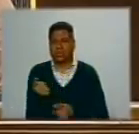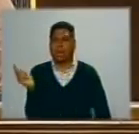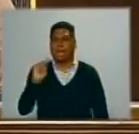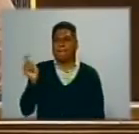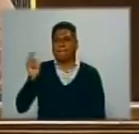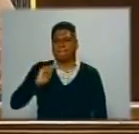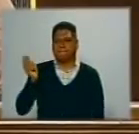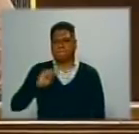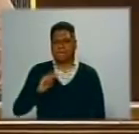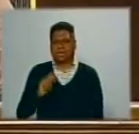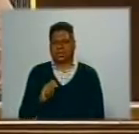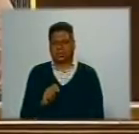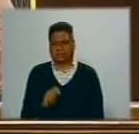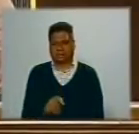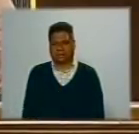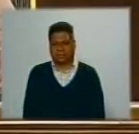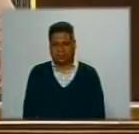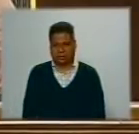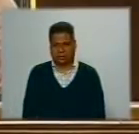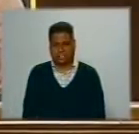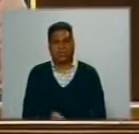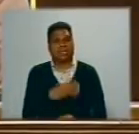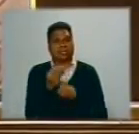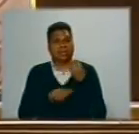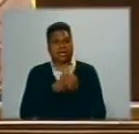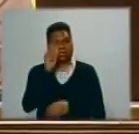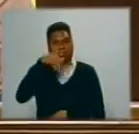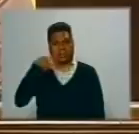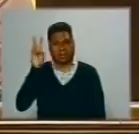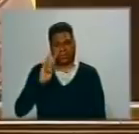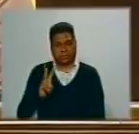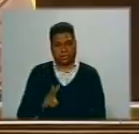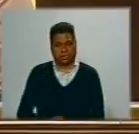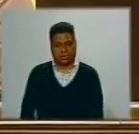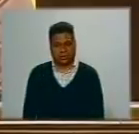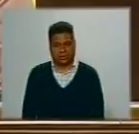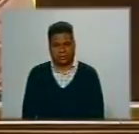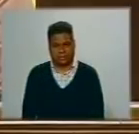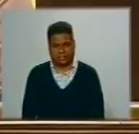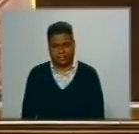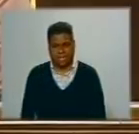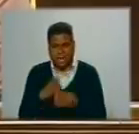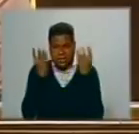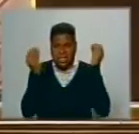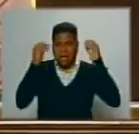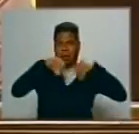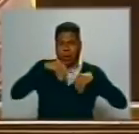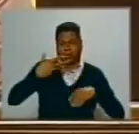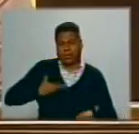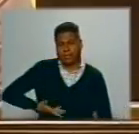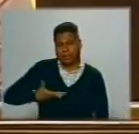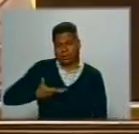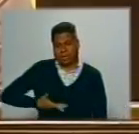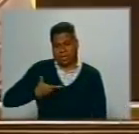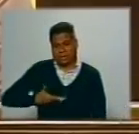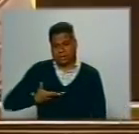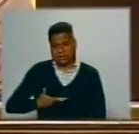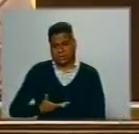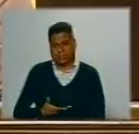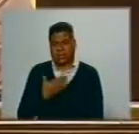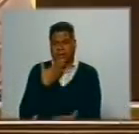había venido desarrollando por nuestra patria, por Venezuela. Este acuerdo es muy importante y